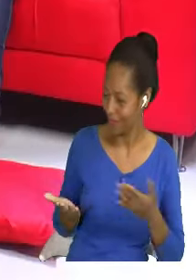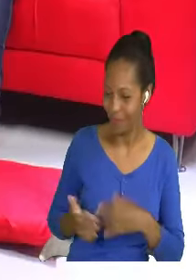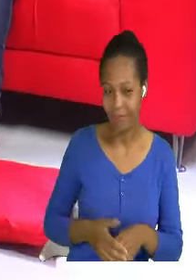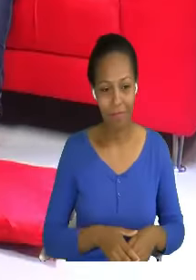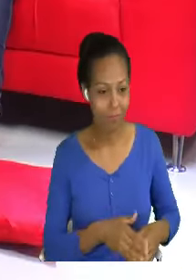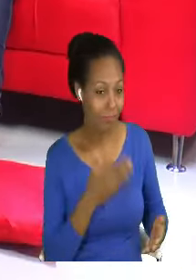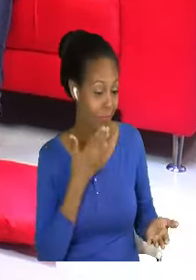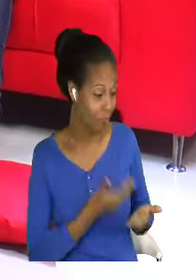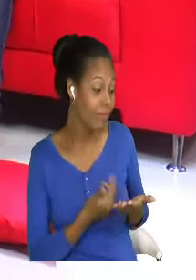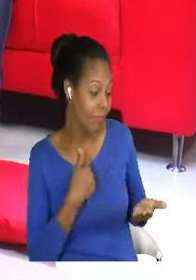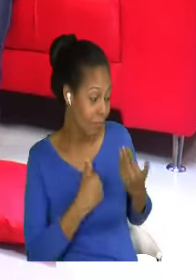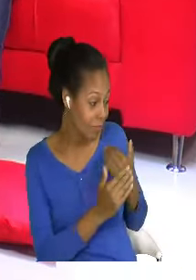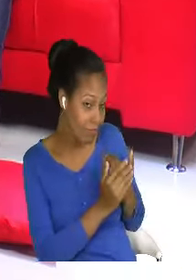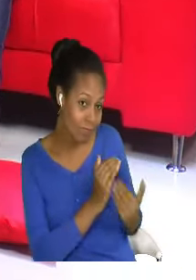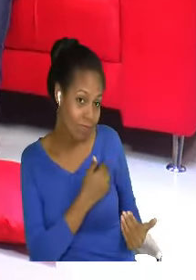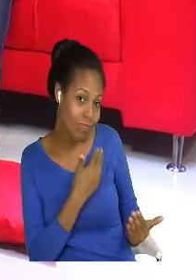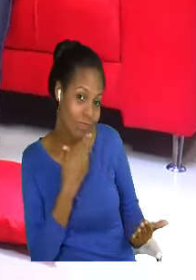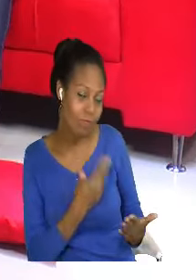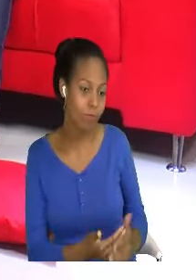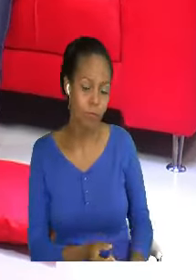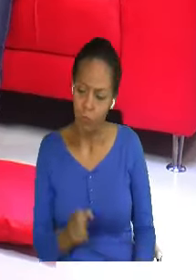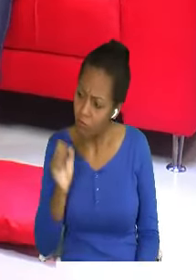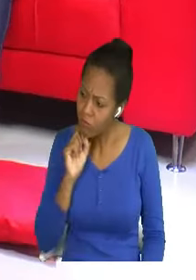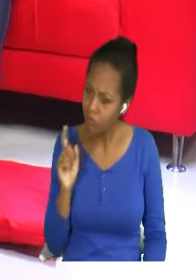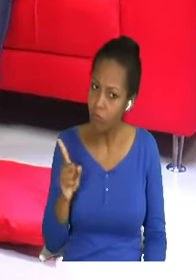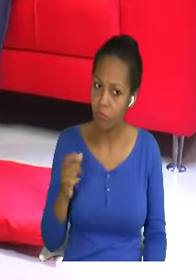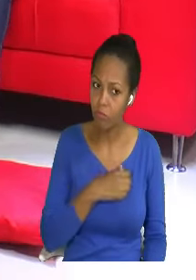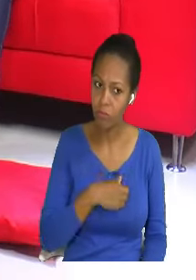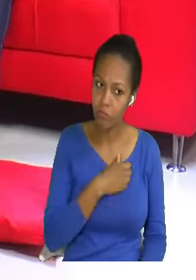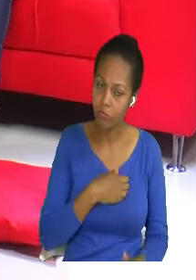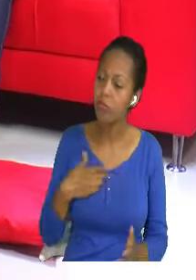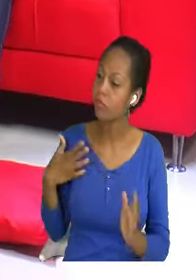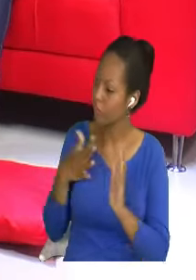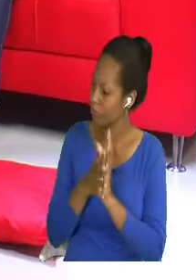por la invitación. Luisa, cuéntales